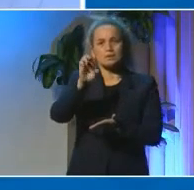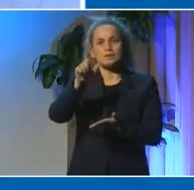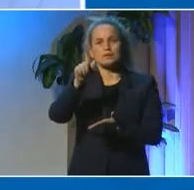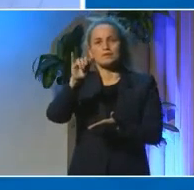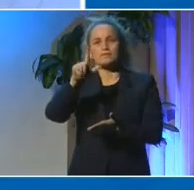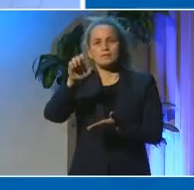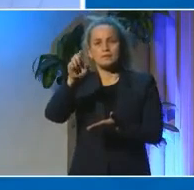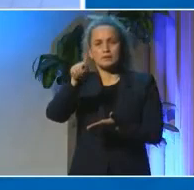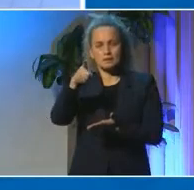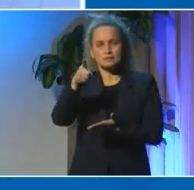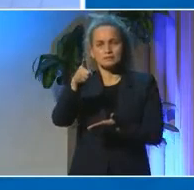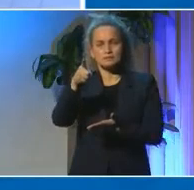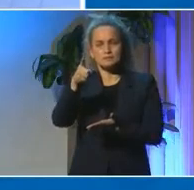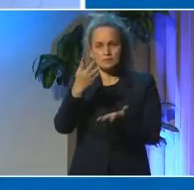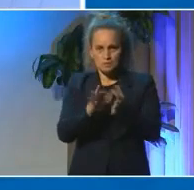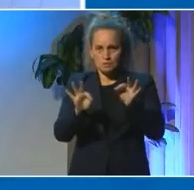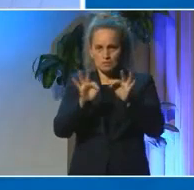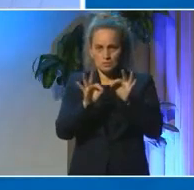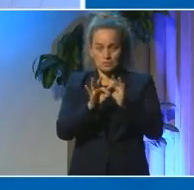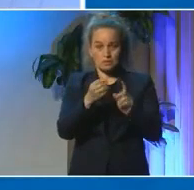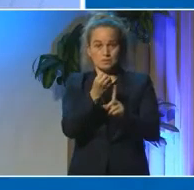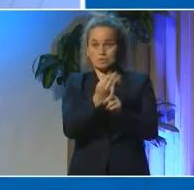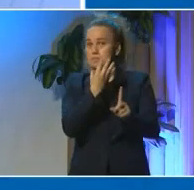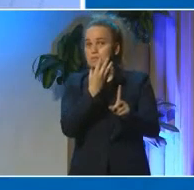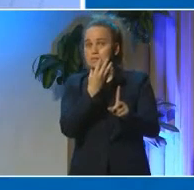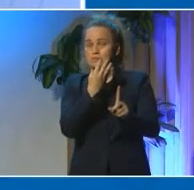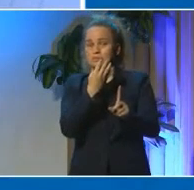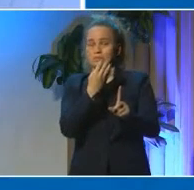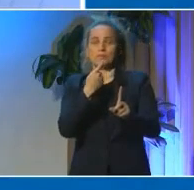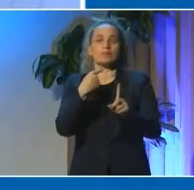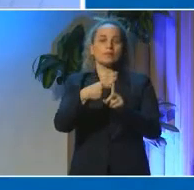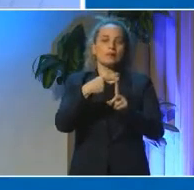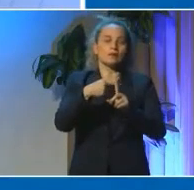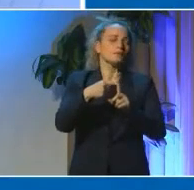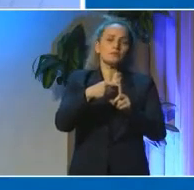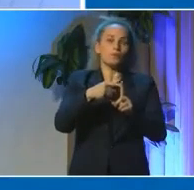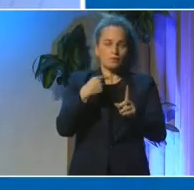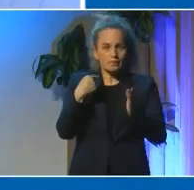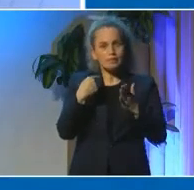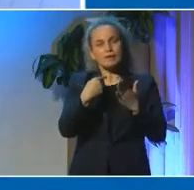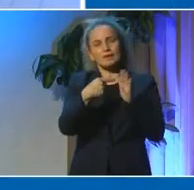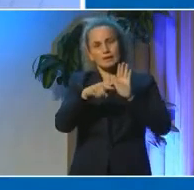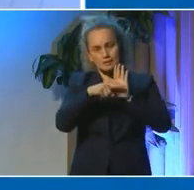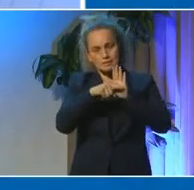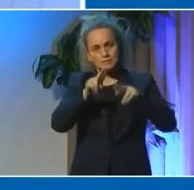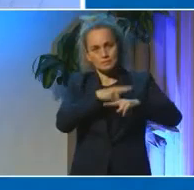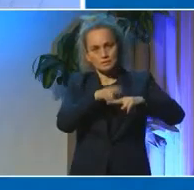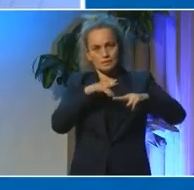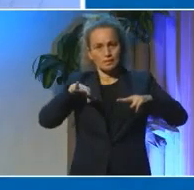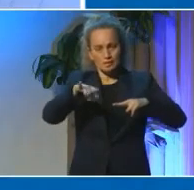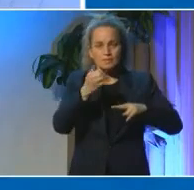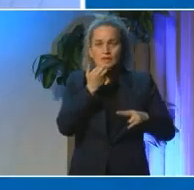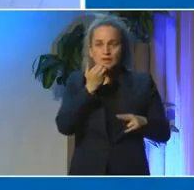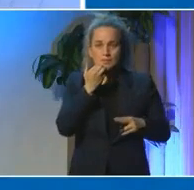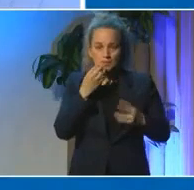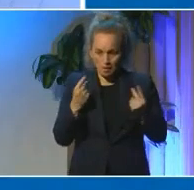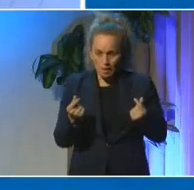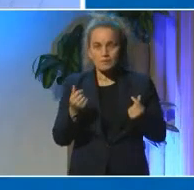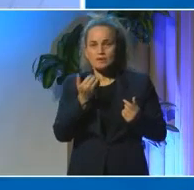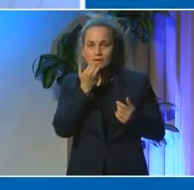simplemente es para generarle menos impacto al medio ambiente eso no se construye de la noche a la mañana nosotros por ejemplo hacemos cosas